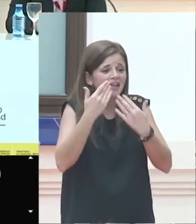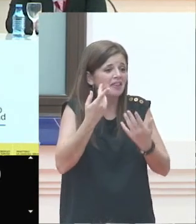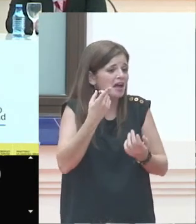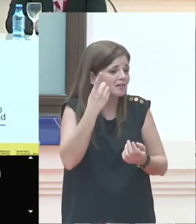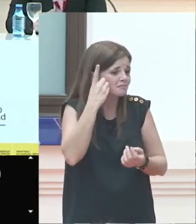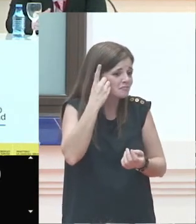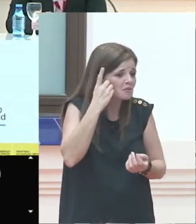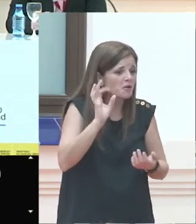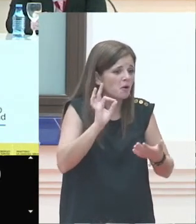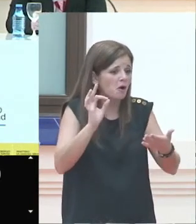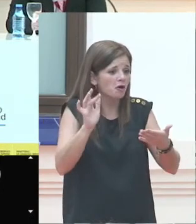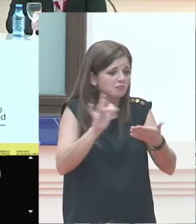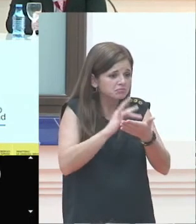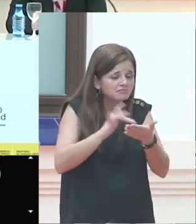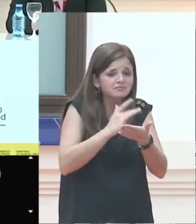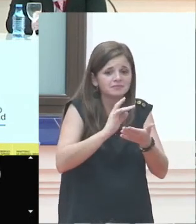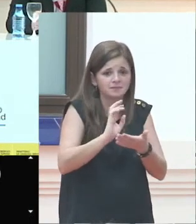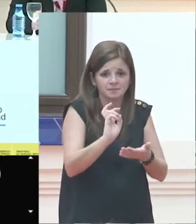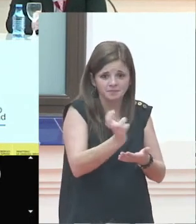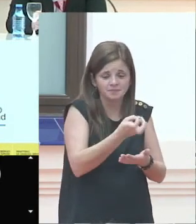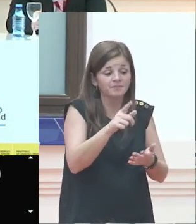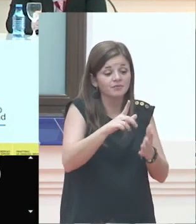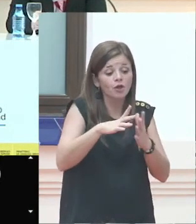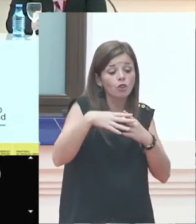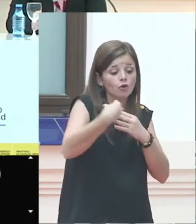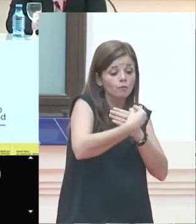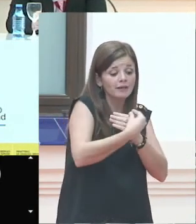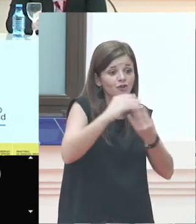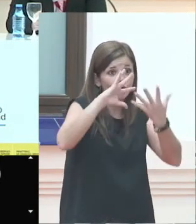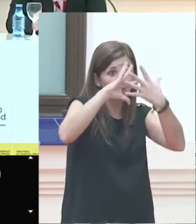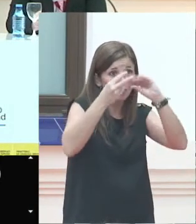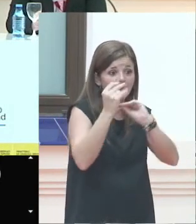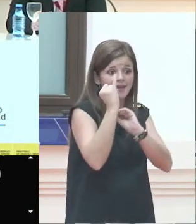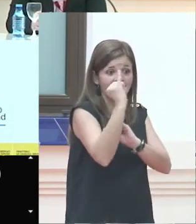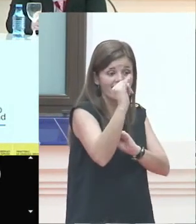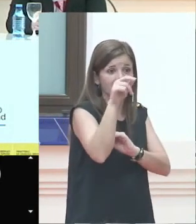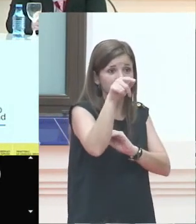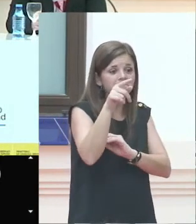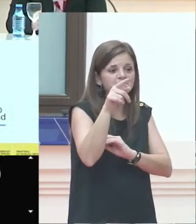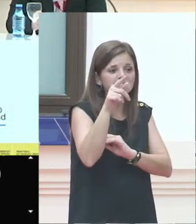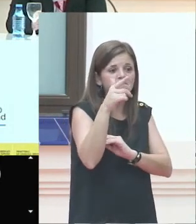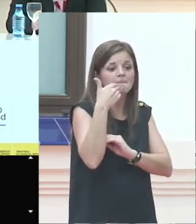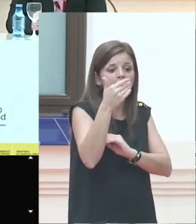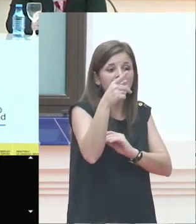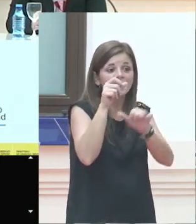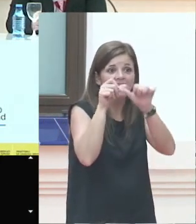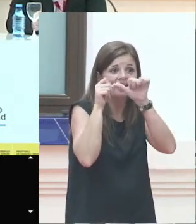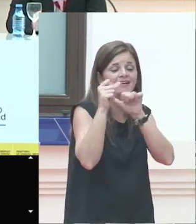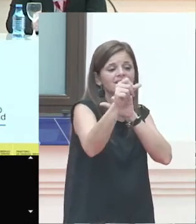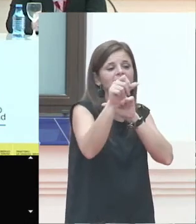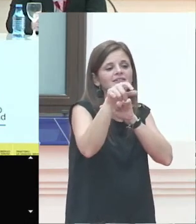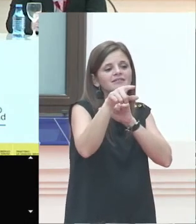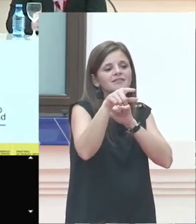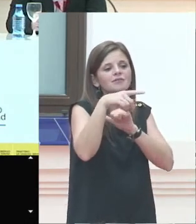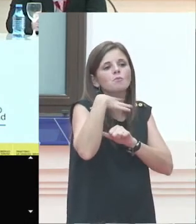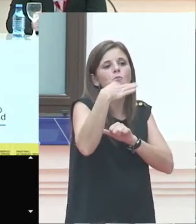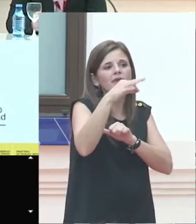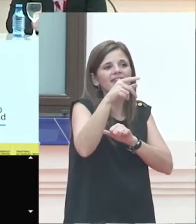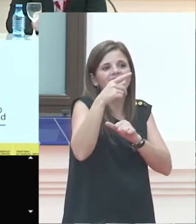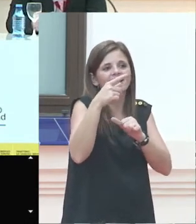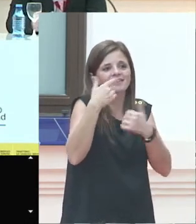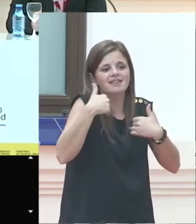ser otro entorno distinto. Y claro, en el momento que una persona con algún tipo de diversidad funcional se busca la vida, ¿no?